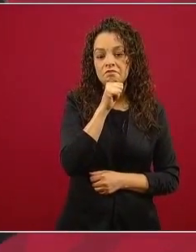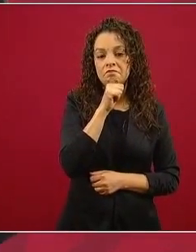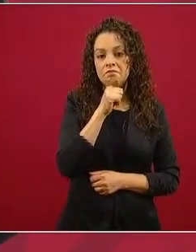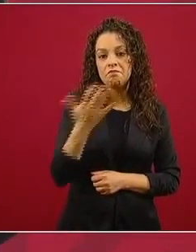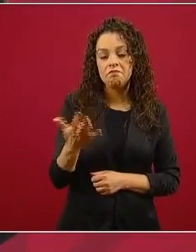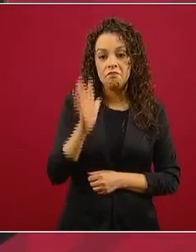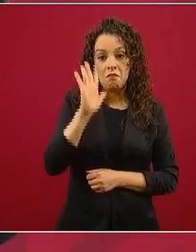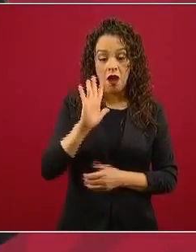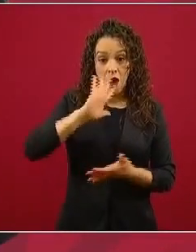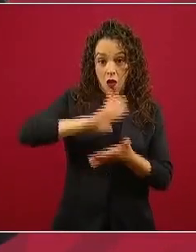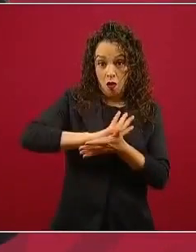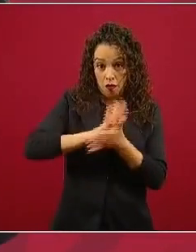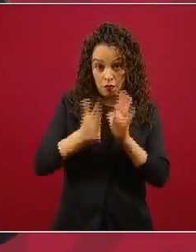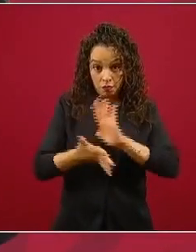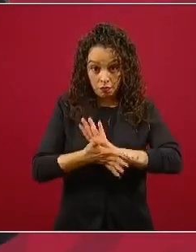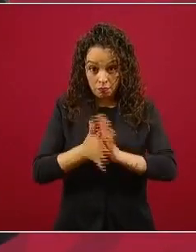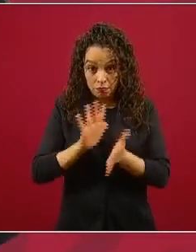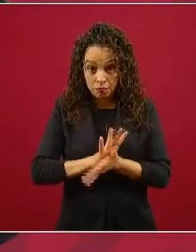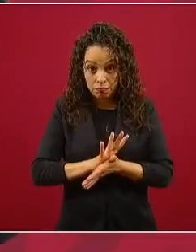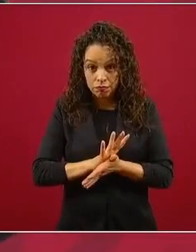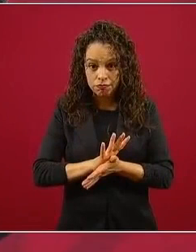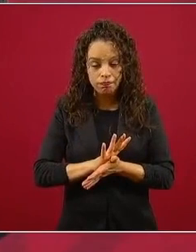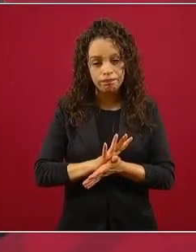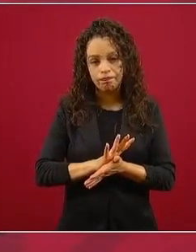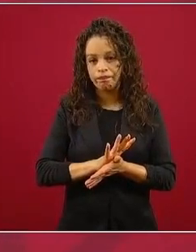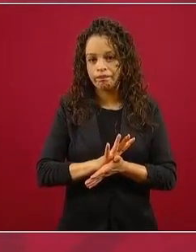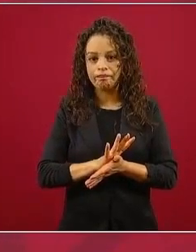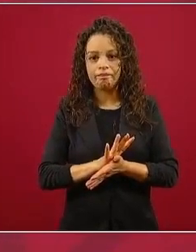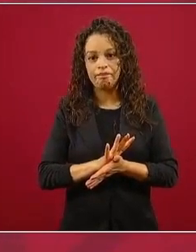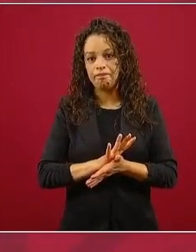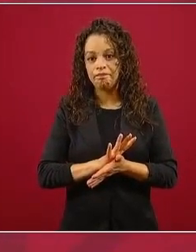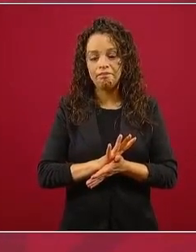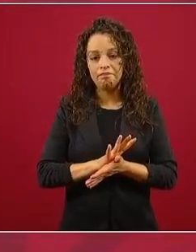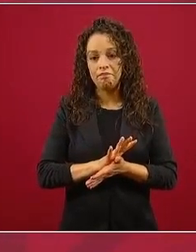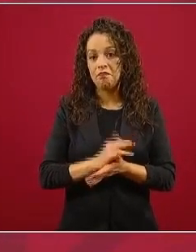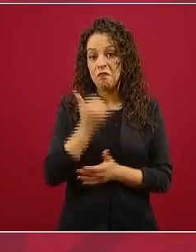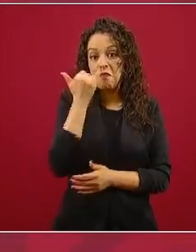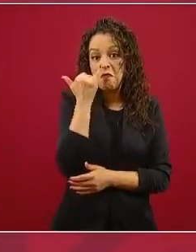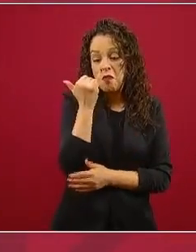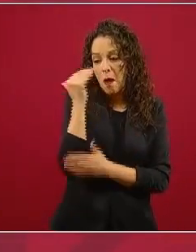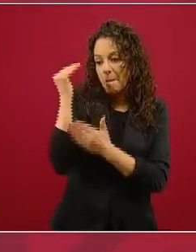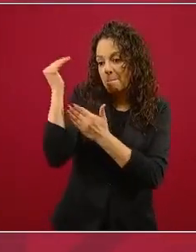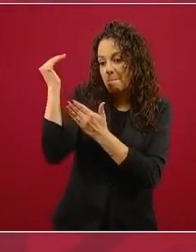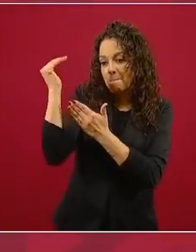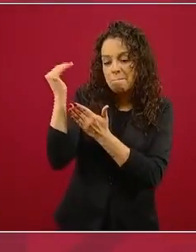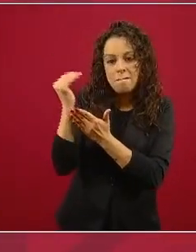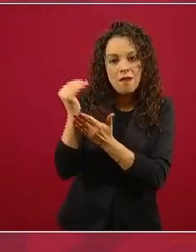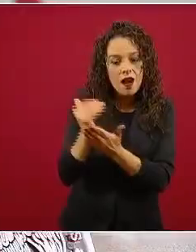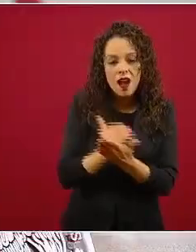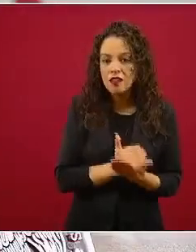ser cómplices, mucho menos